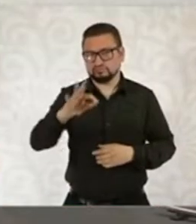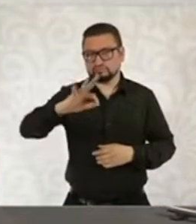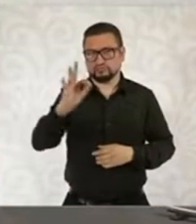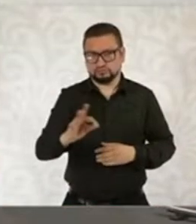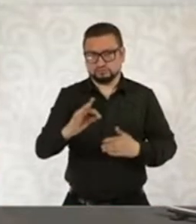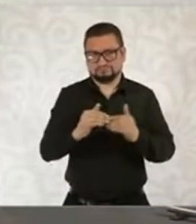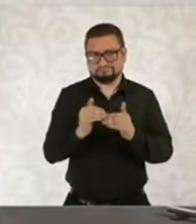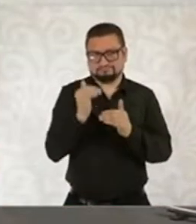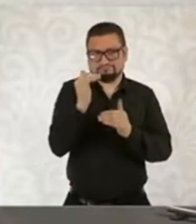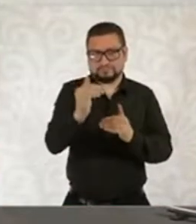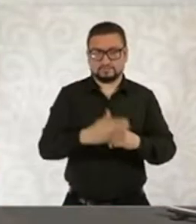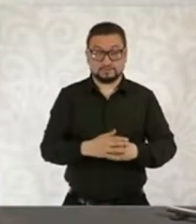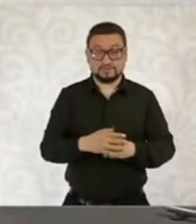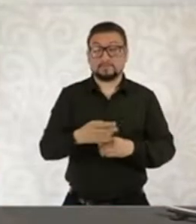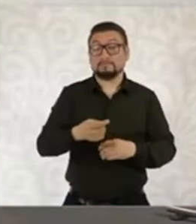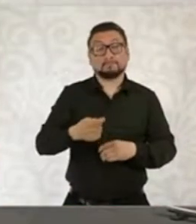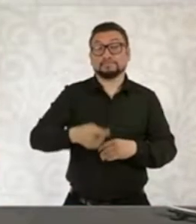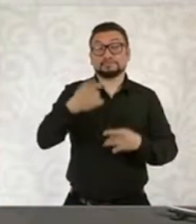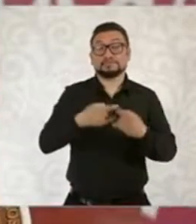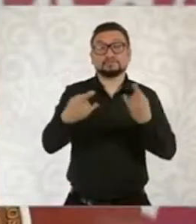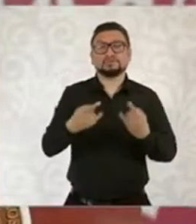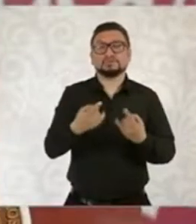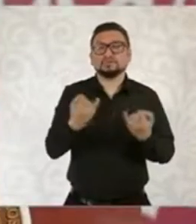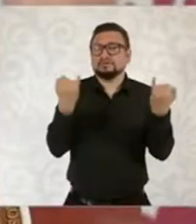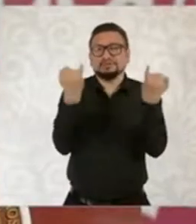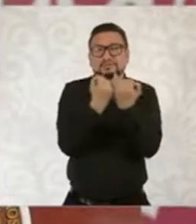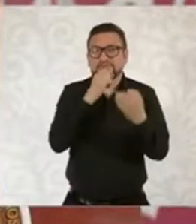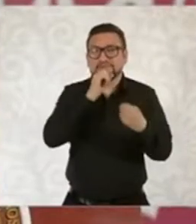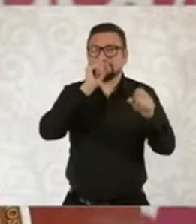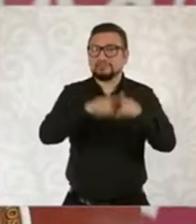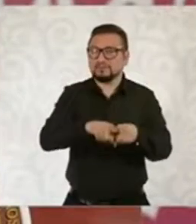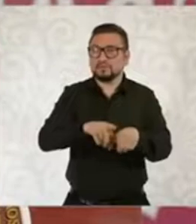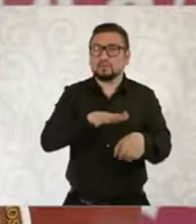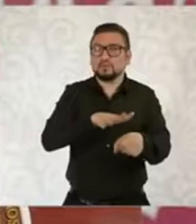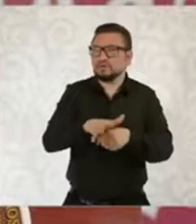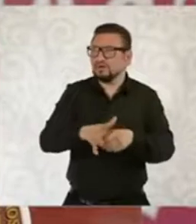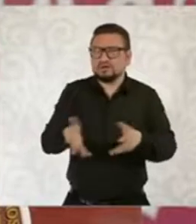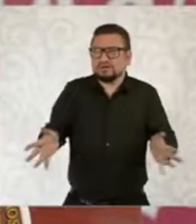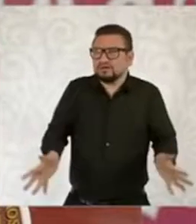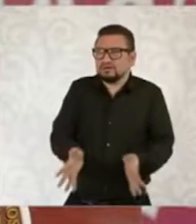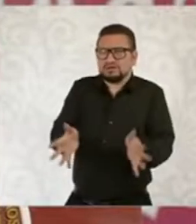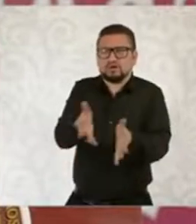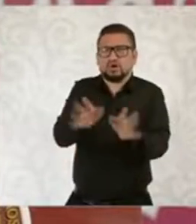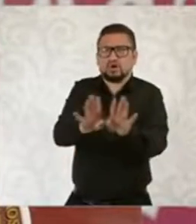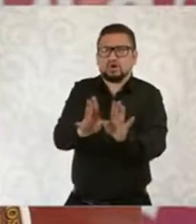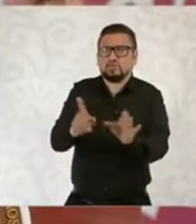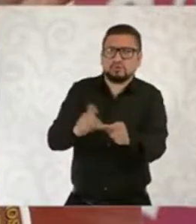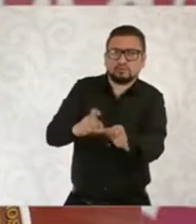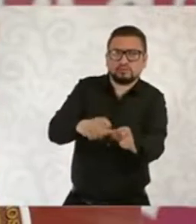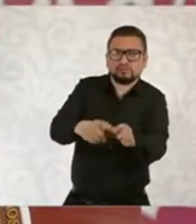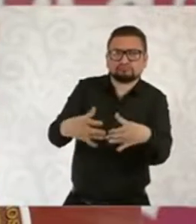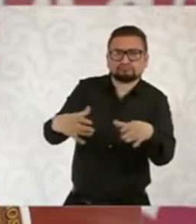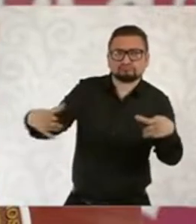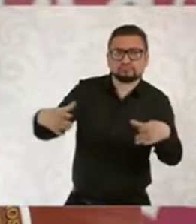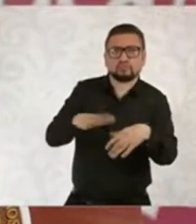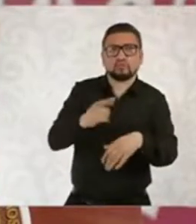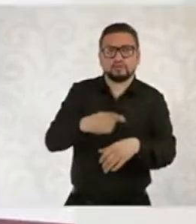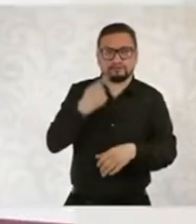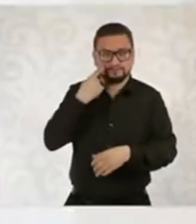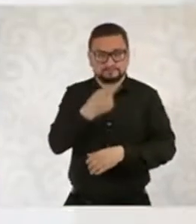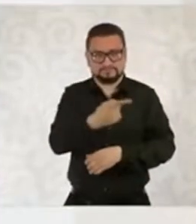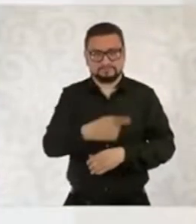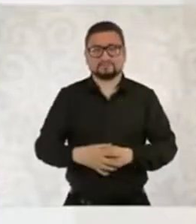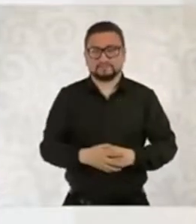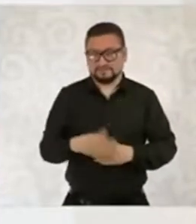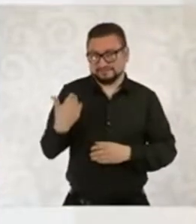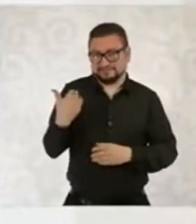6.1%. Pero histórico también es lo que impulsó este crecimiento del mes de julio. La siguiente, que como